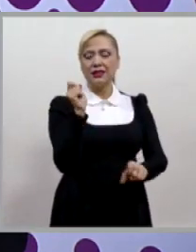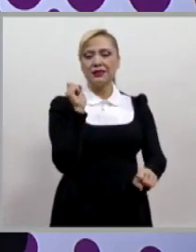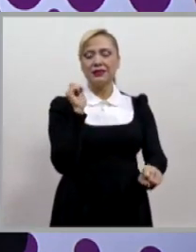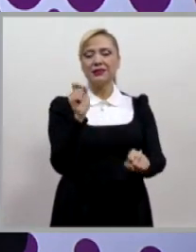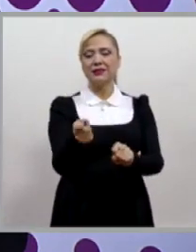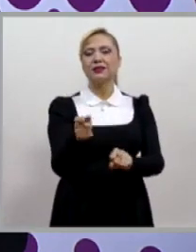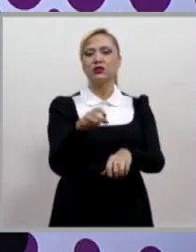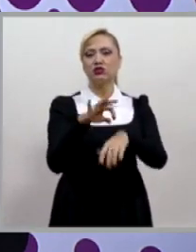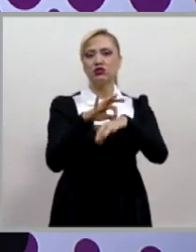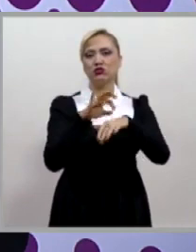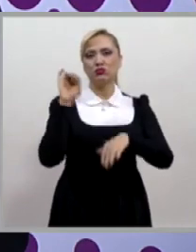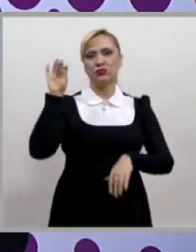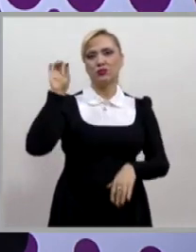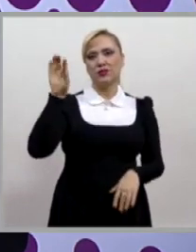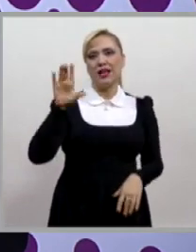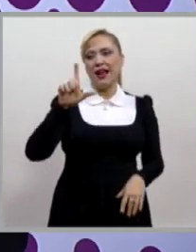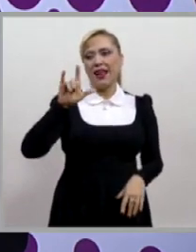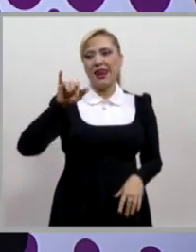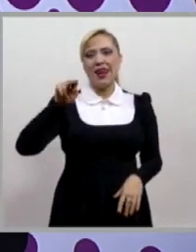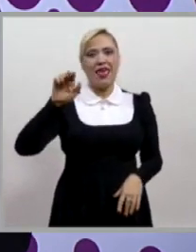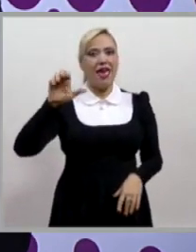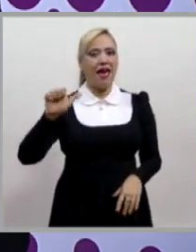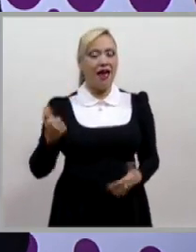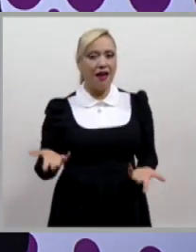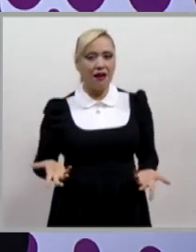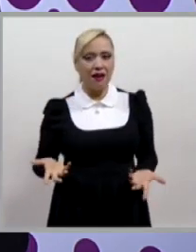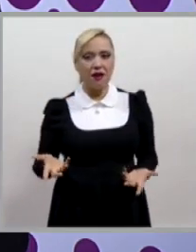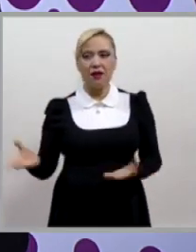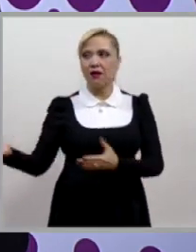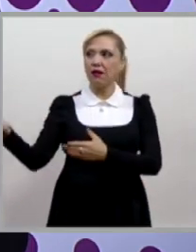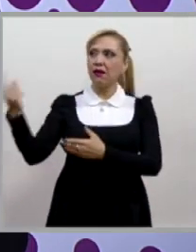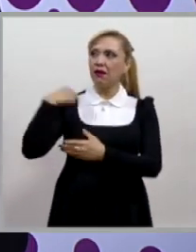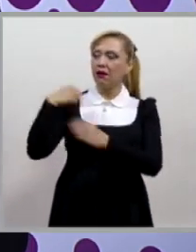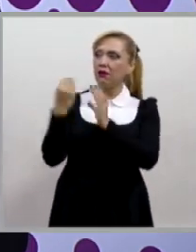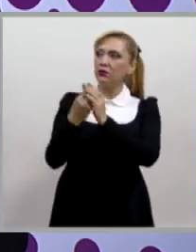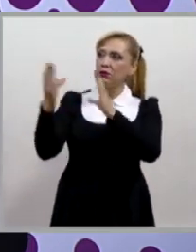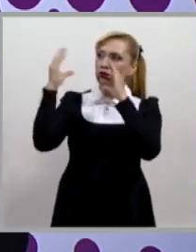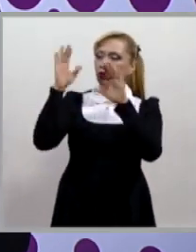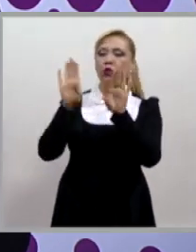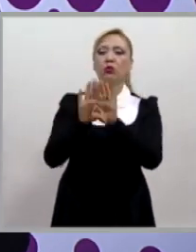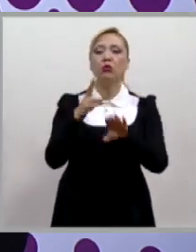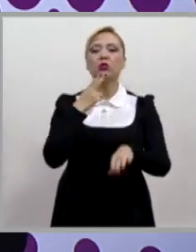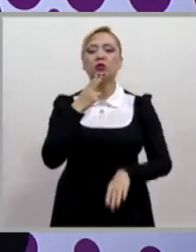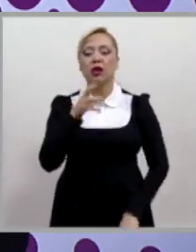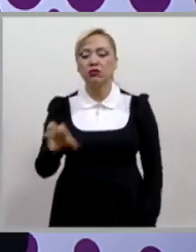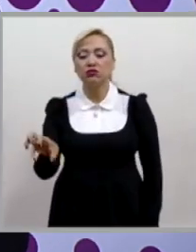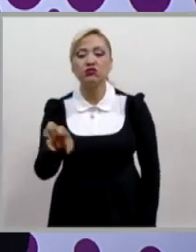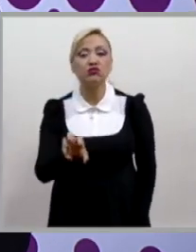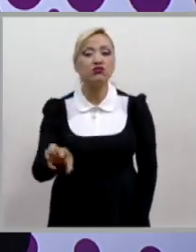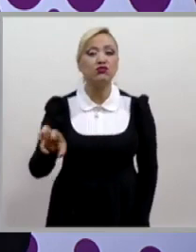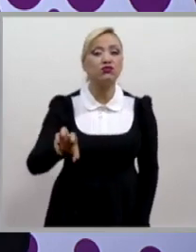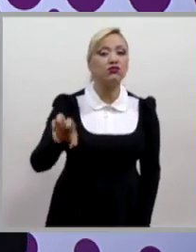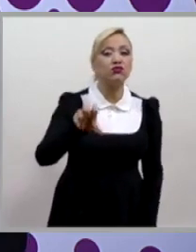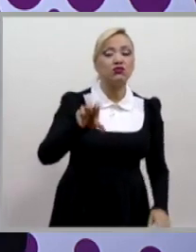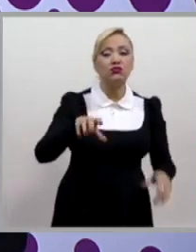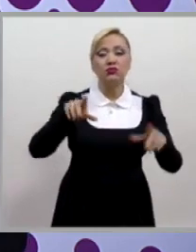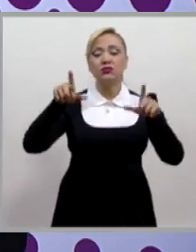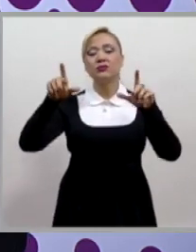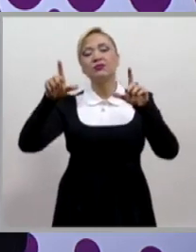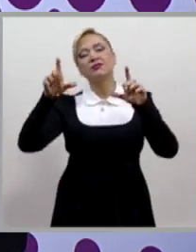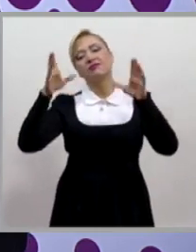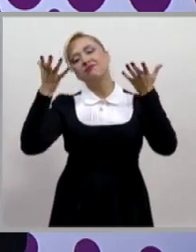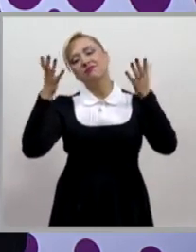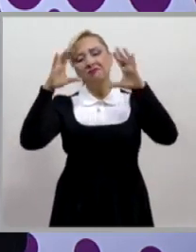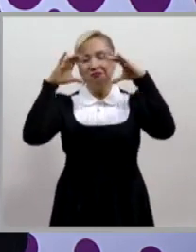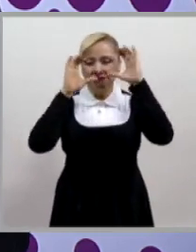tiempo, me dieron un curso sobre cómo usar un buscador. Entonces, hoy en día creo que una plataforma que no es intuitiva, que no se explica